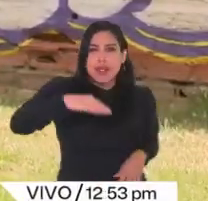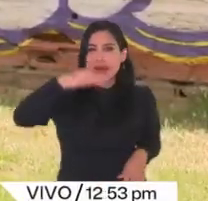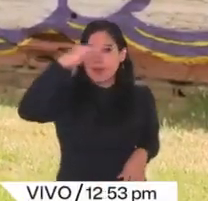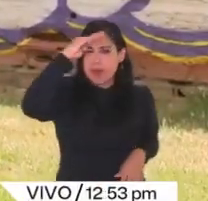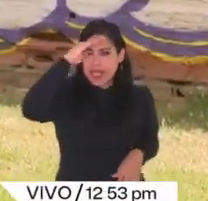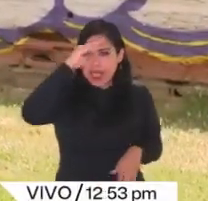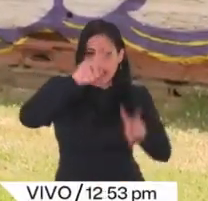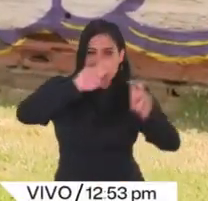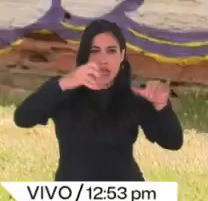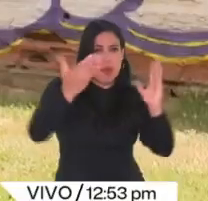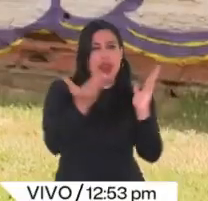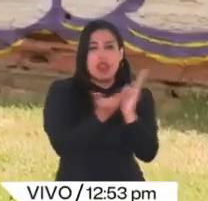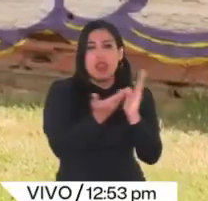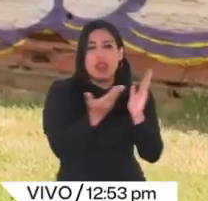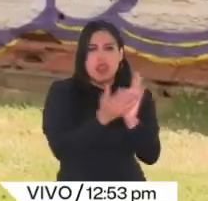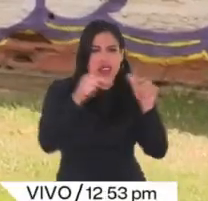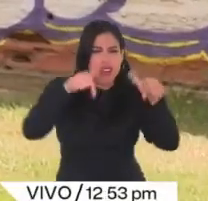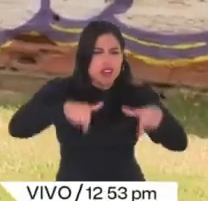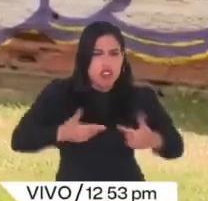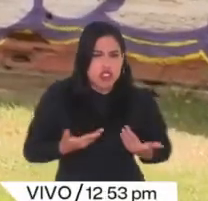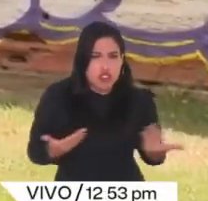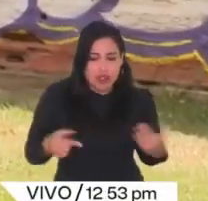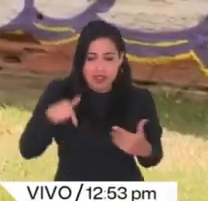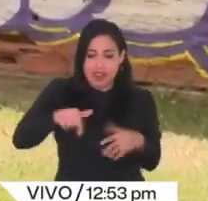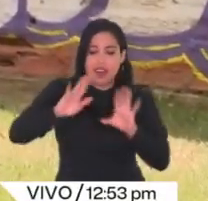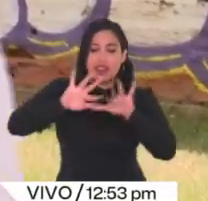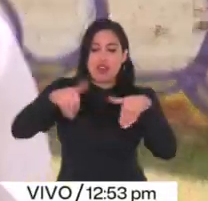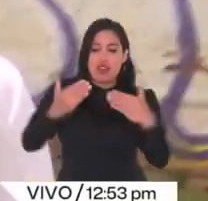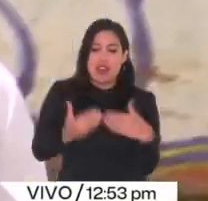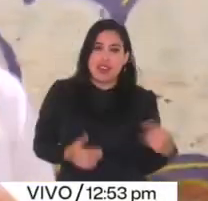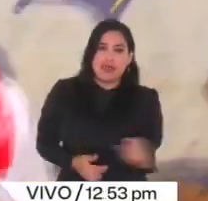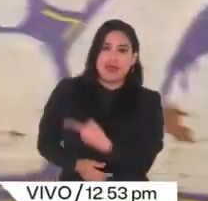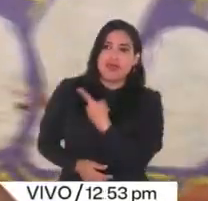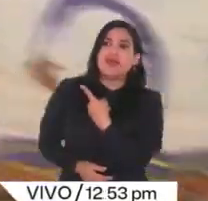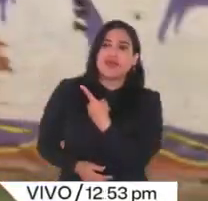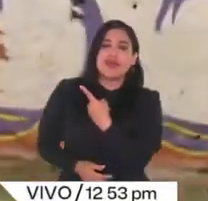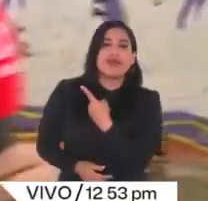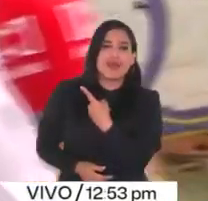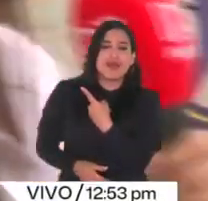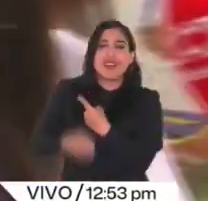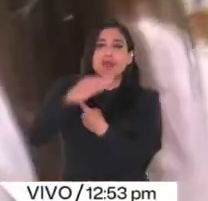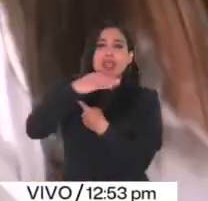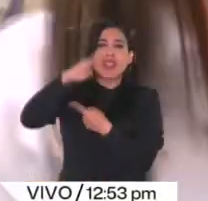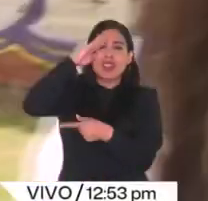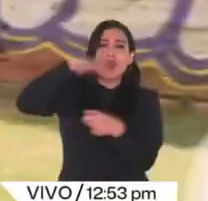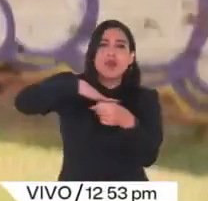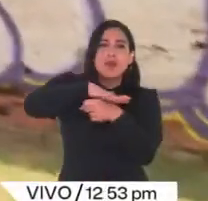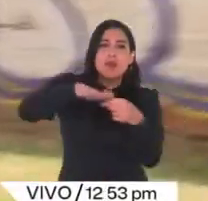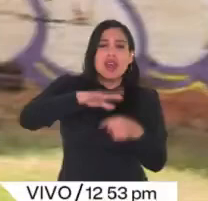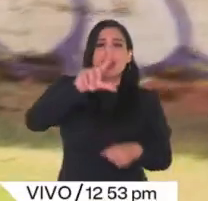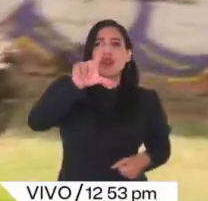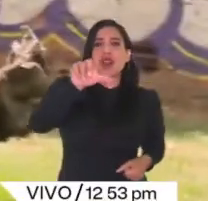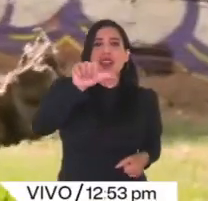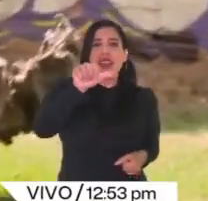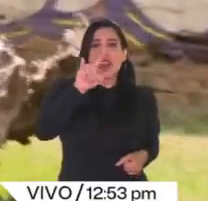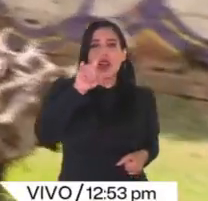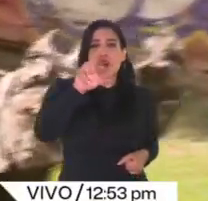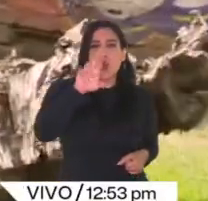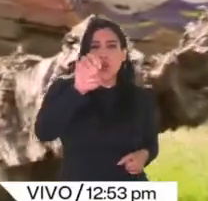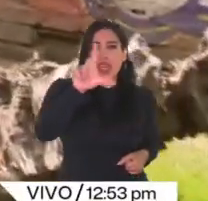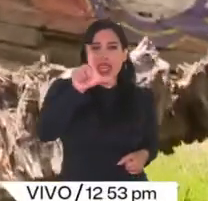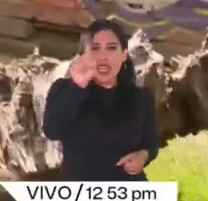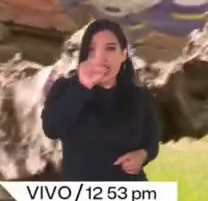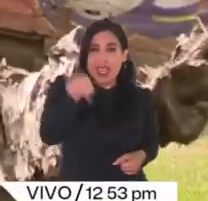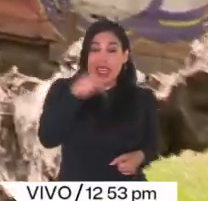de educación. Estamos precisamente en una institución educativa ubicada en el barrio Laureles y conocida como la